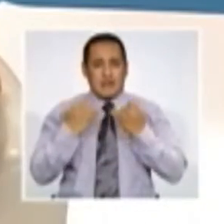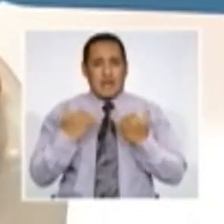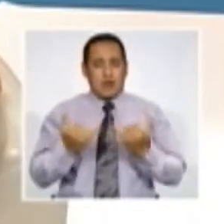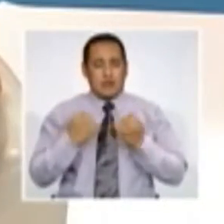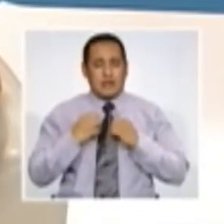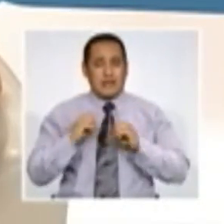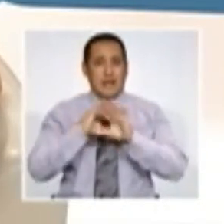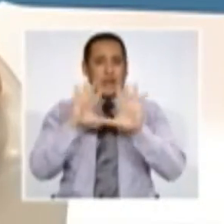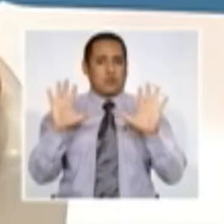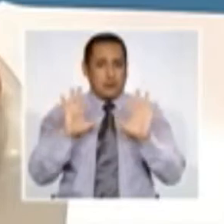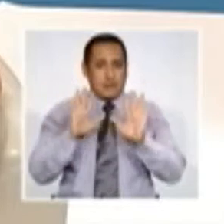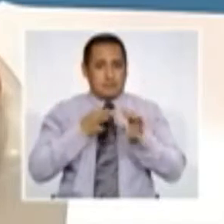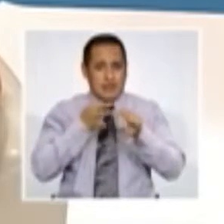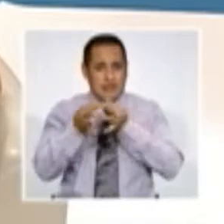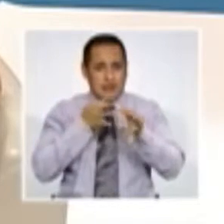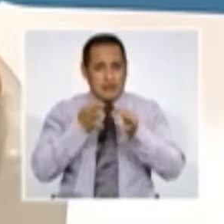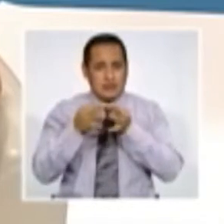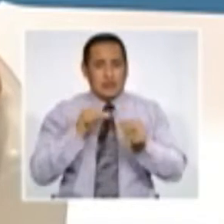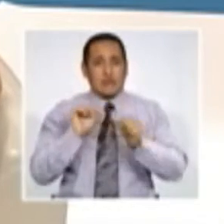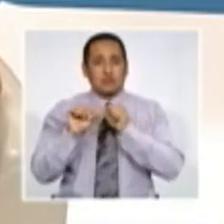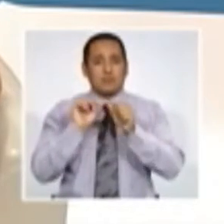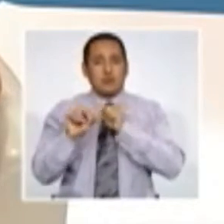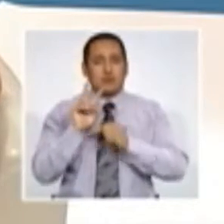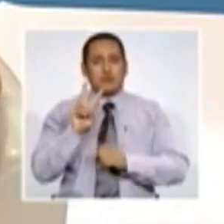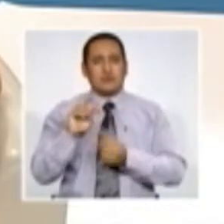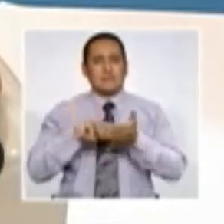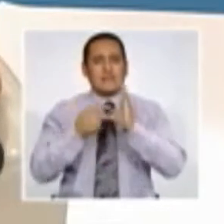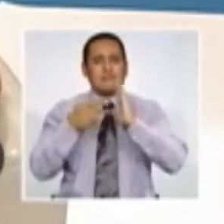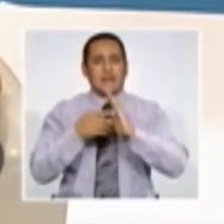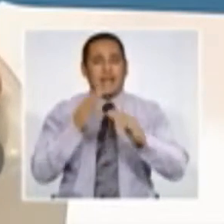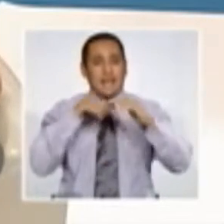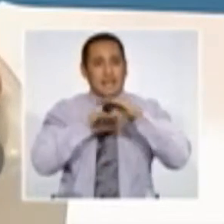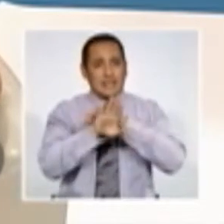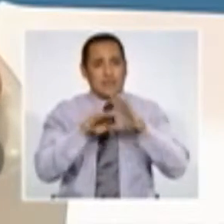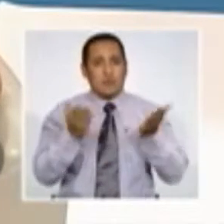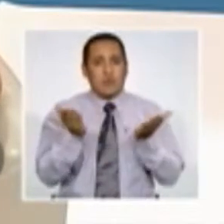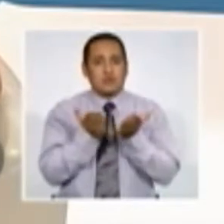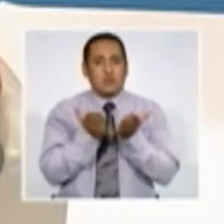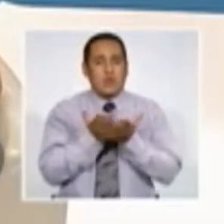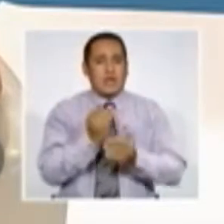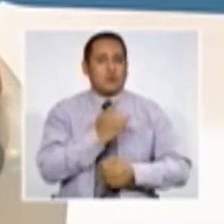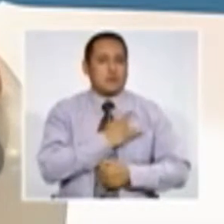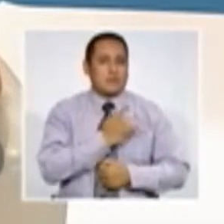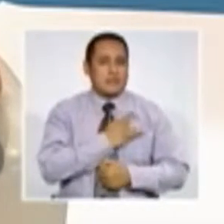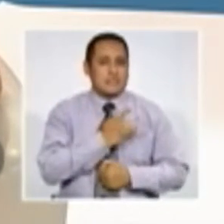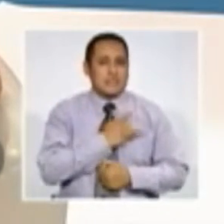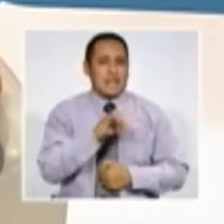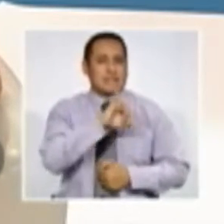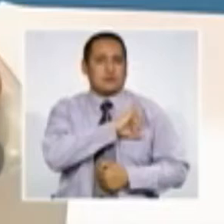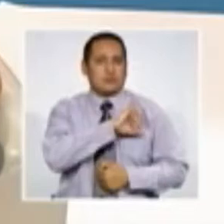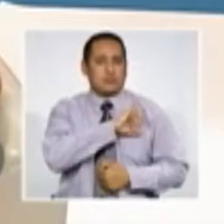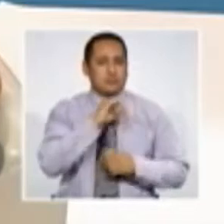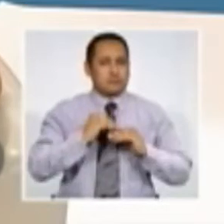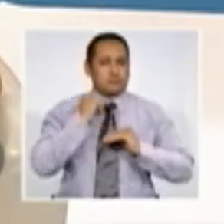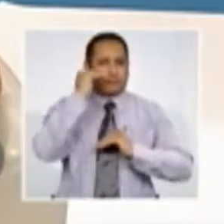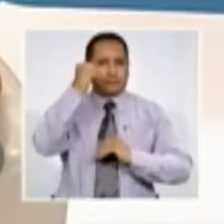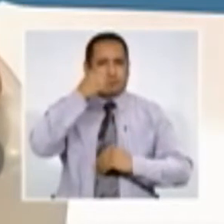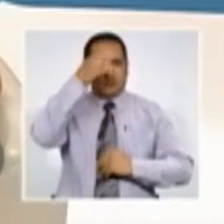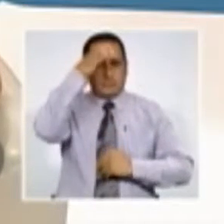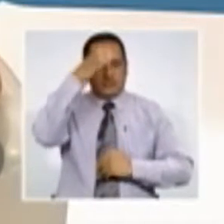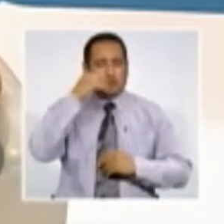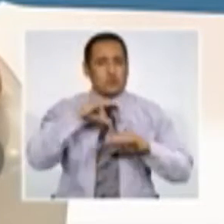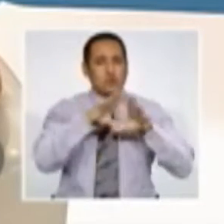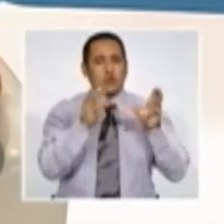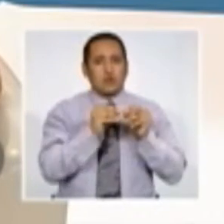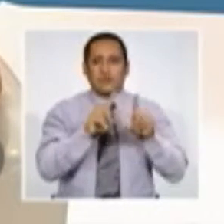Bueno, lo que tiene que quedar en todo caso claro es que este artículo 2 prevé que en los institutos, escuelas superiores, universidades y escuelas de